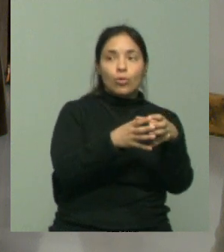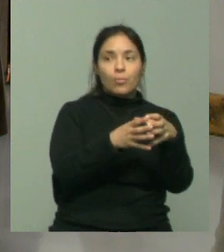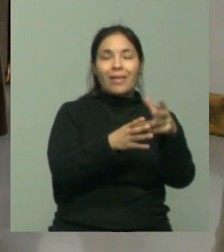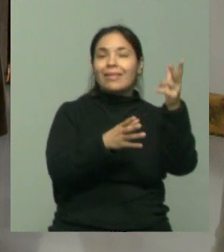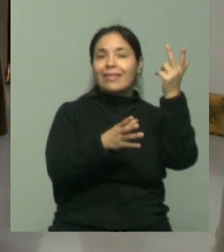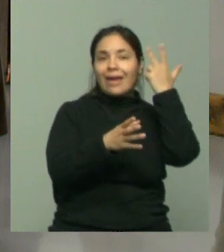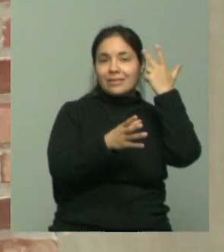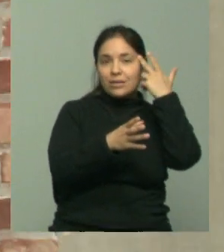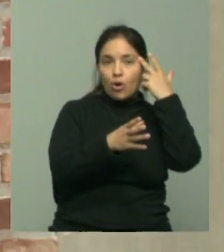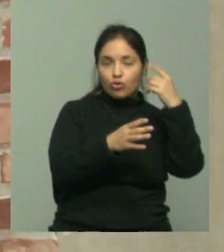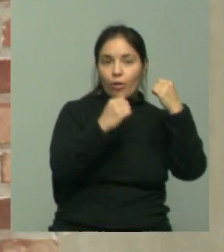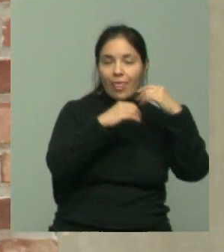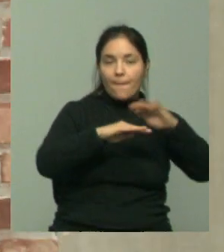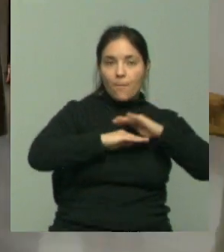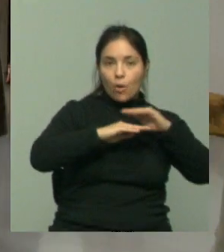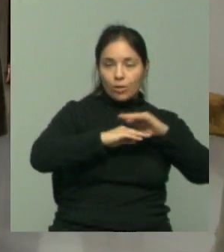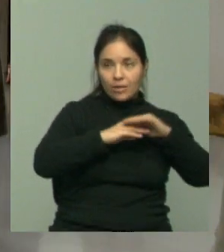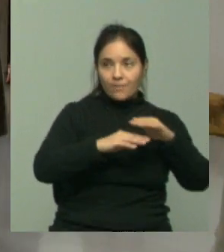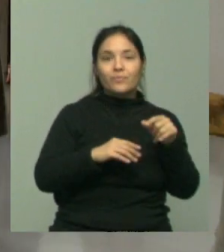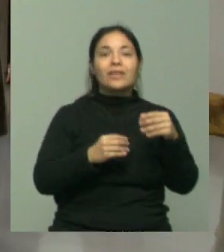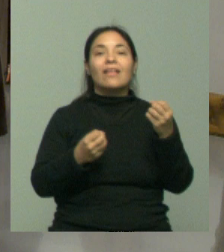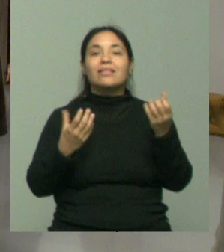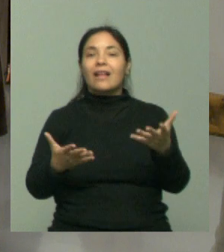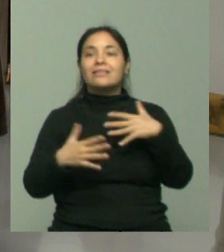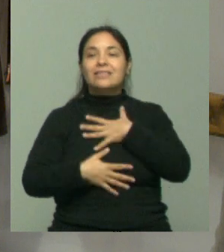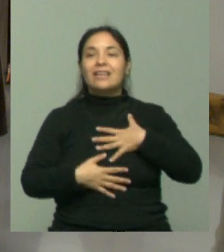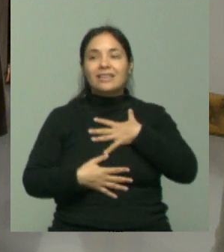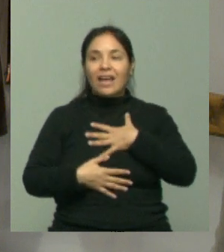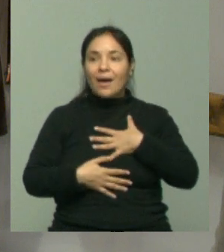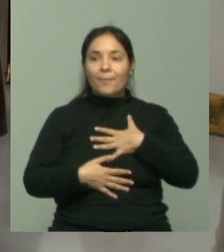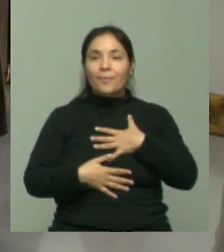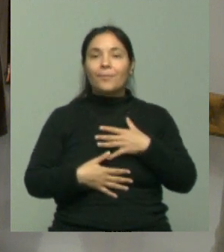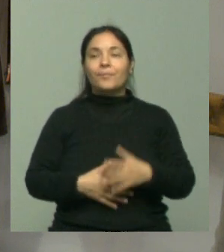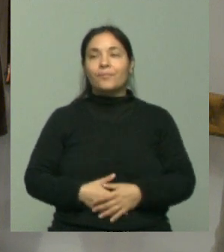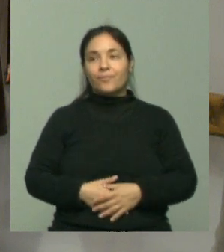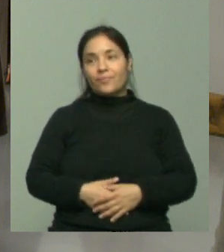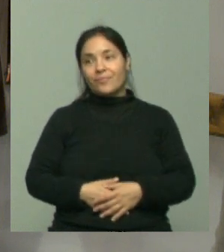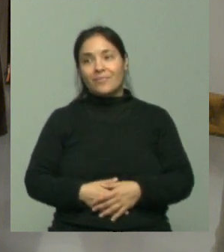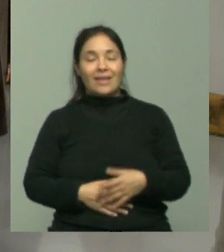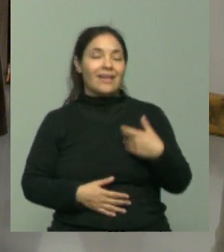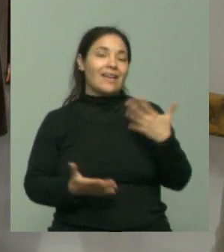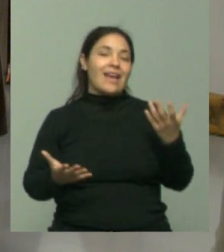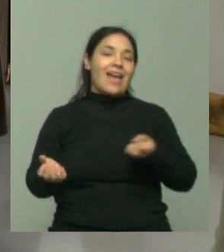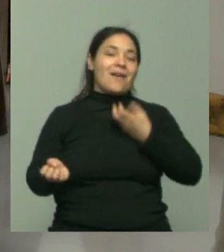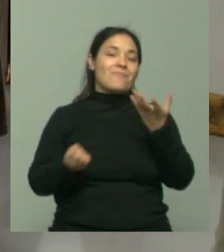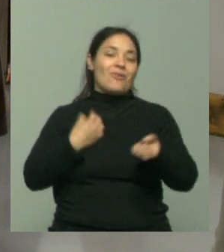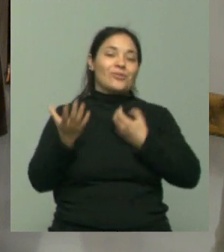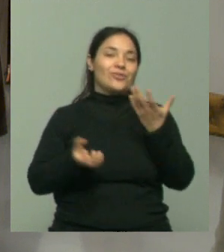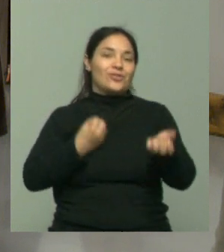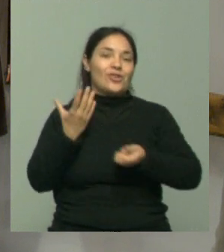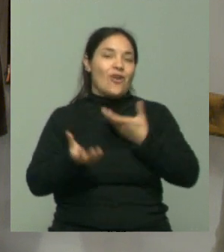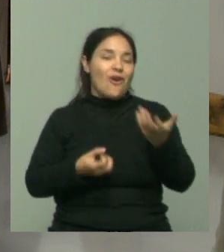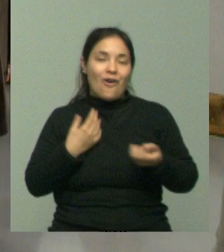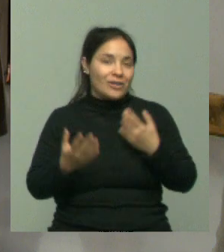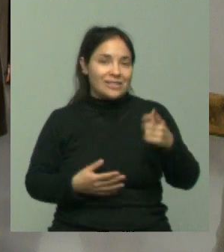18. Bien. ¿Cómo fue ese momento? Y nunca se pierde la emoción, o sea... La adrenalina,